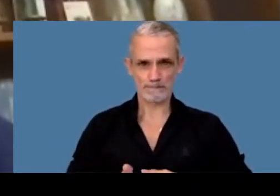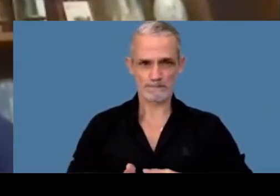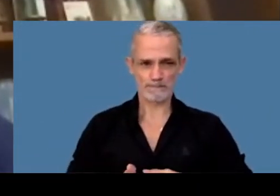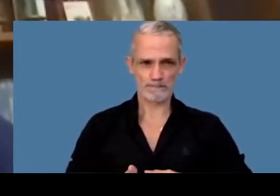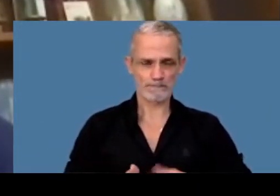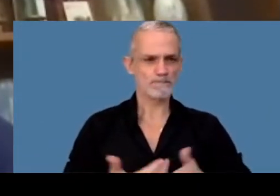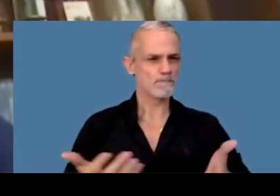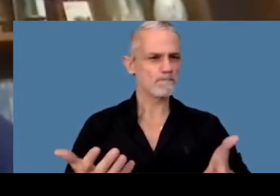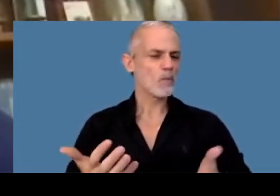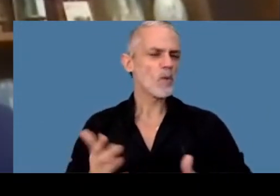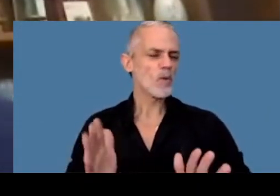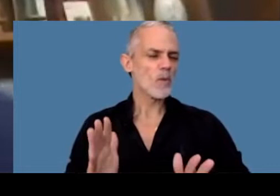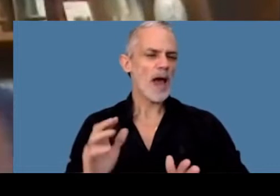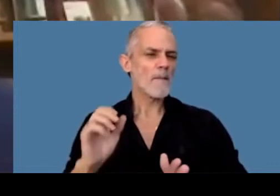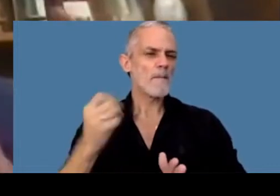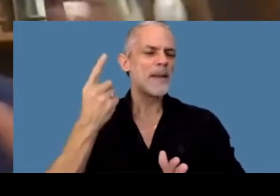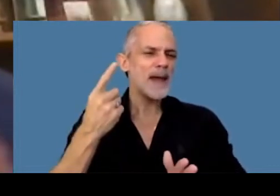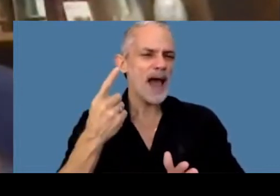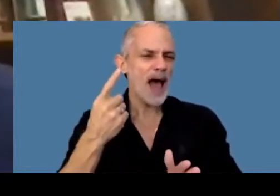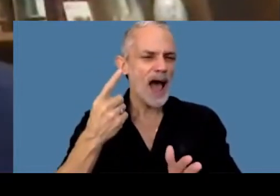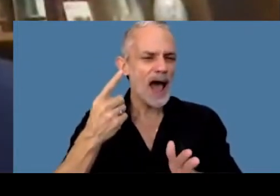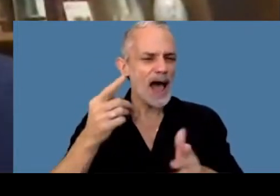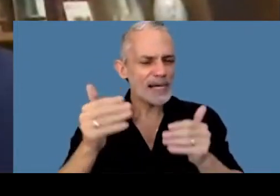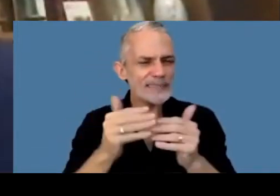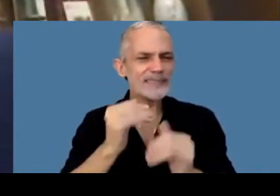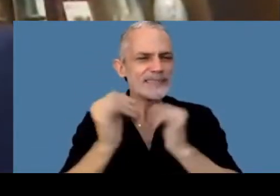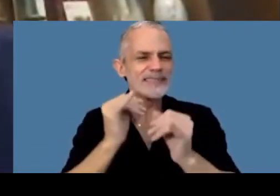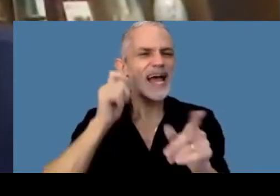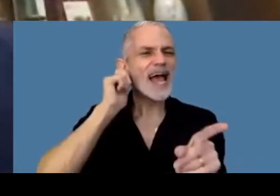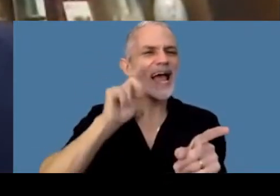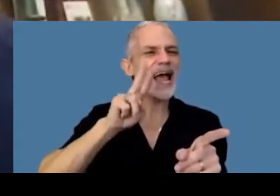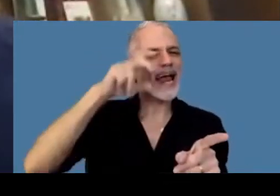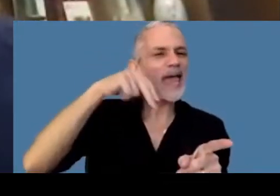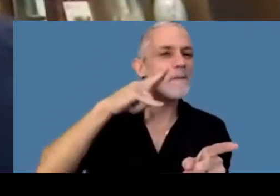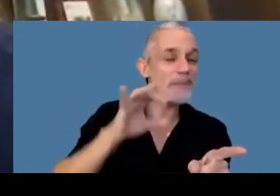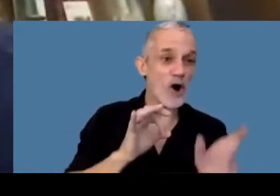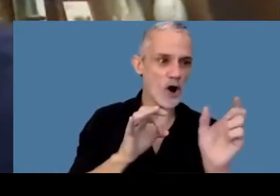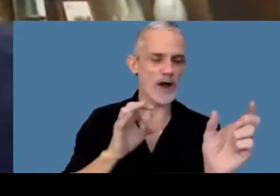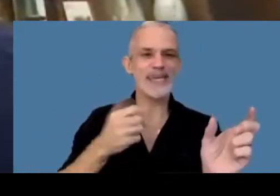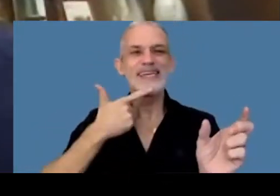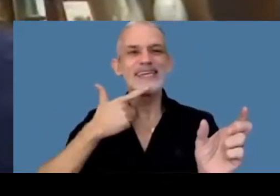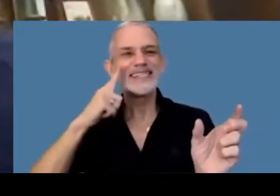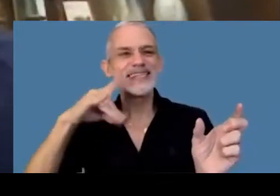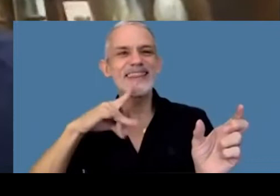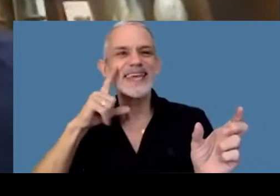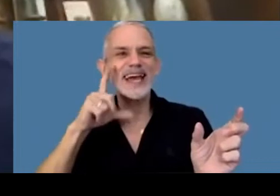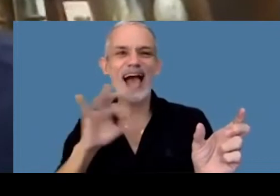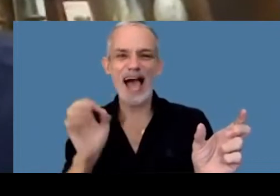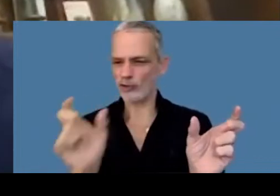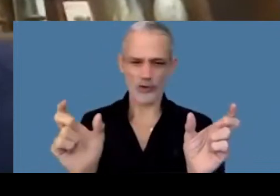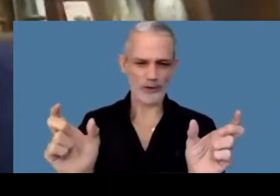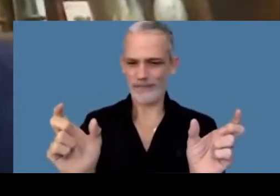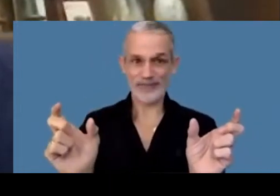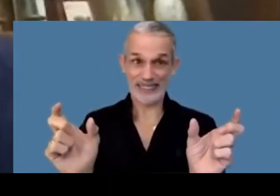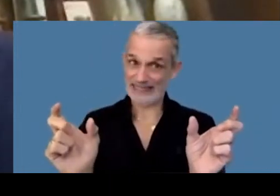una primera aproximación a esto de gremio y sindicato para empezar, porque si vamos a hablar del derecho sindical, no podemos hablar del derecho sindical